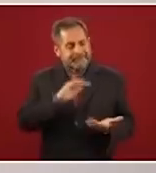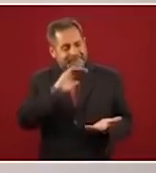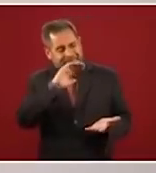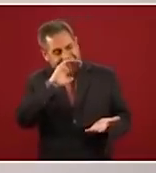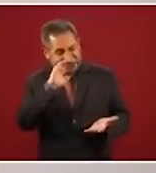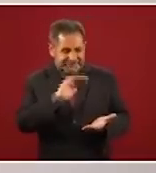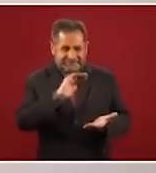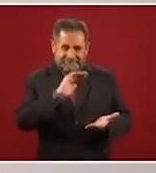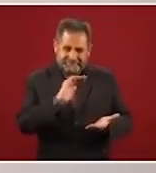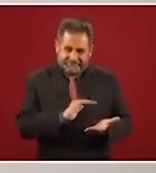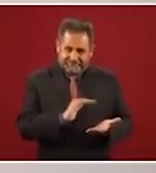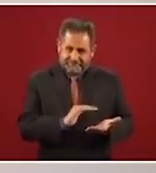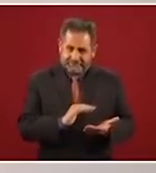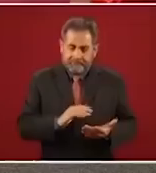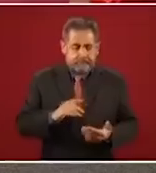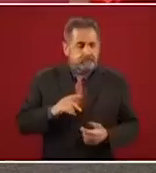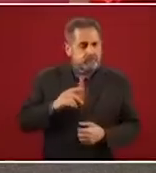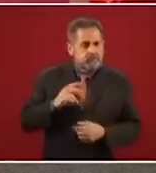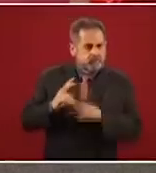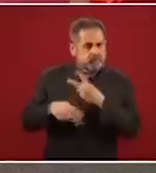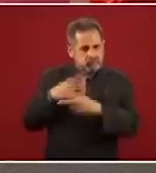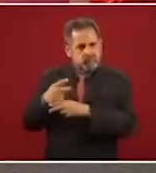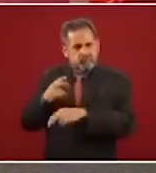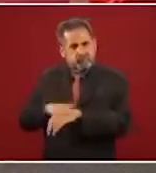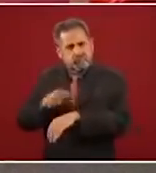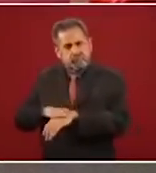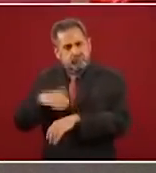disminuir, como lo vamos a lograr,